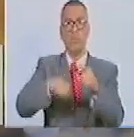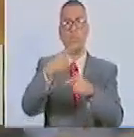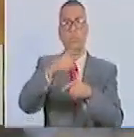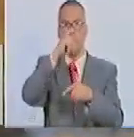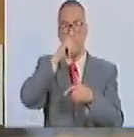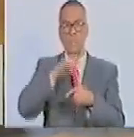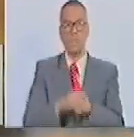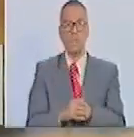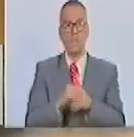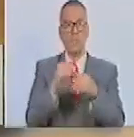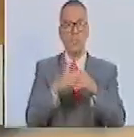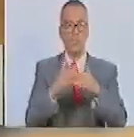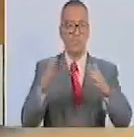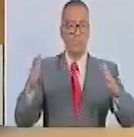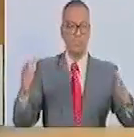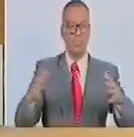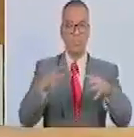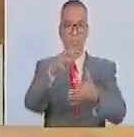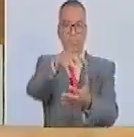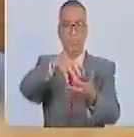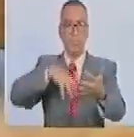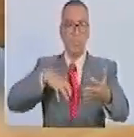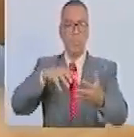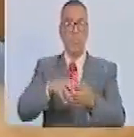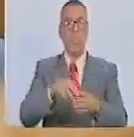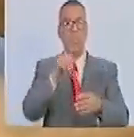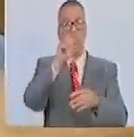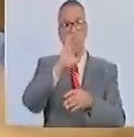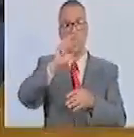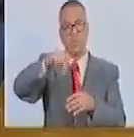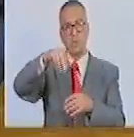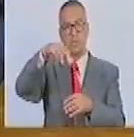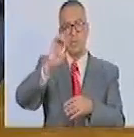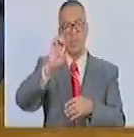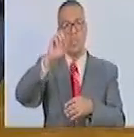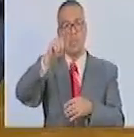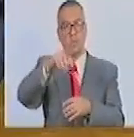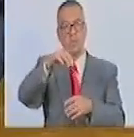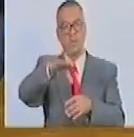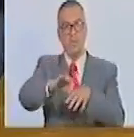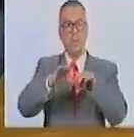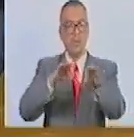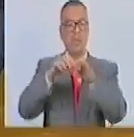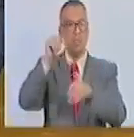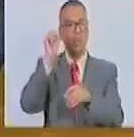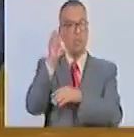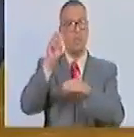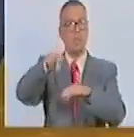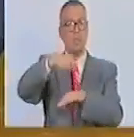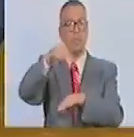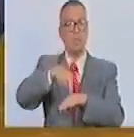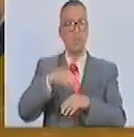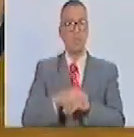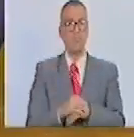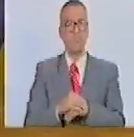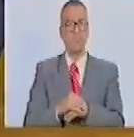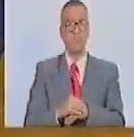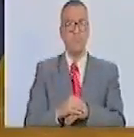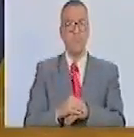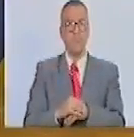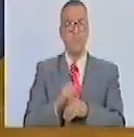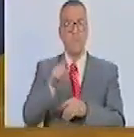año, mayoritariamente con el CNE que vamos a escoger en esta Asamblea Nacional. Con lo